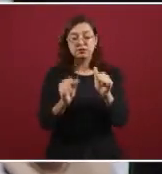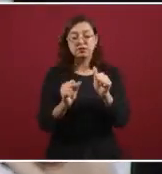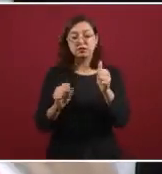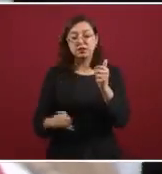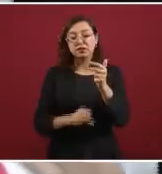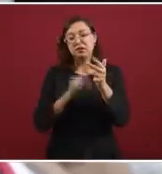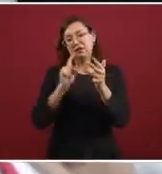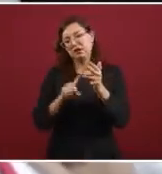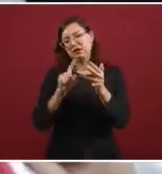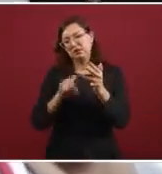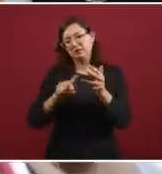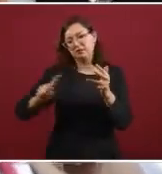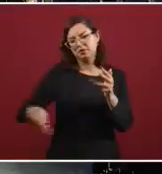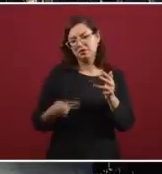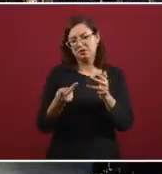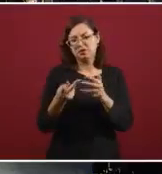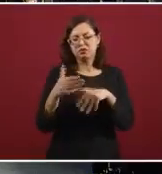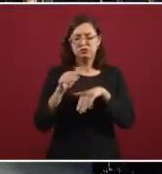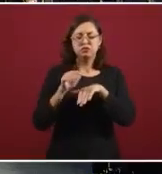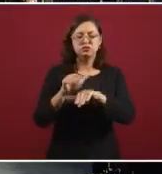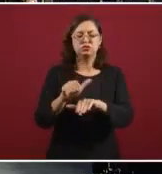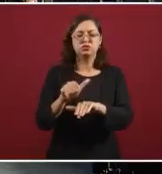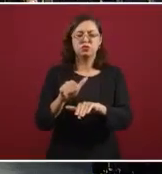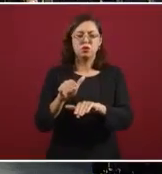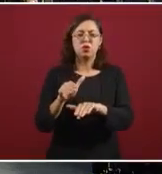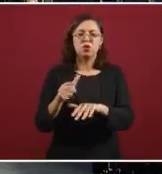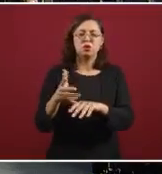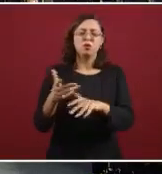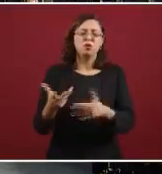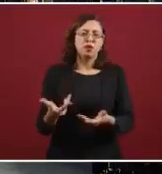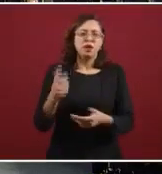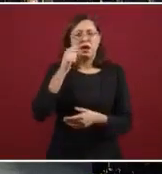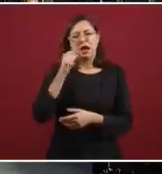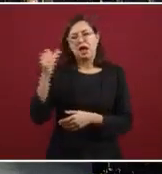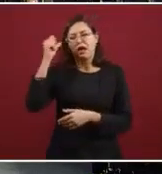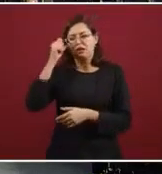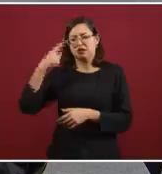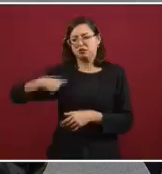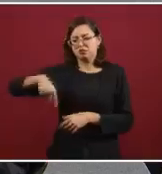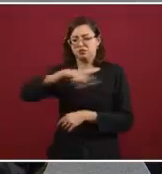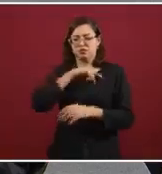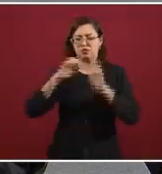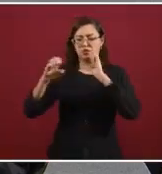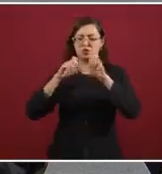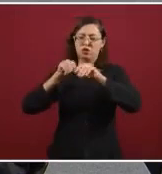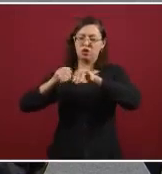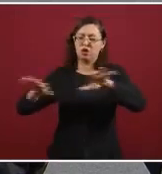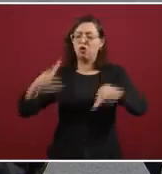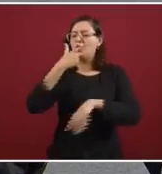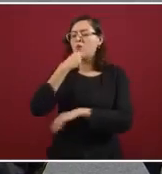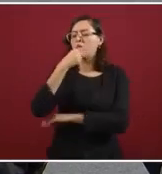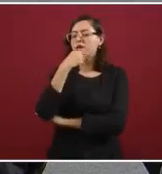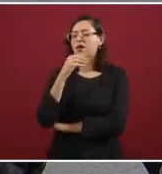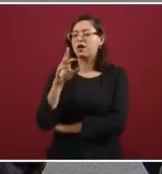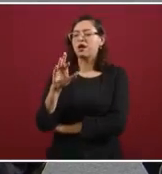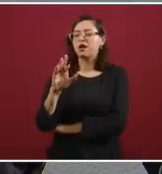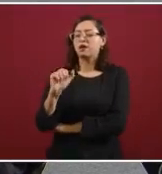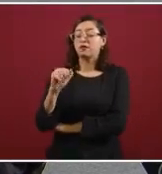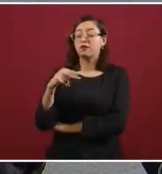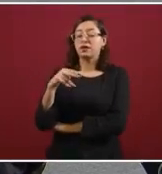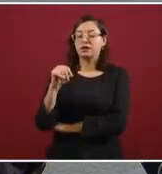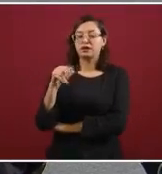una pregunta más que tiene que ver con… nosotros publicamos ayer una entrevista con Carlos Fernando